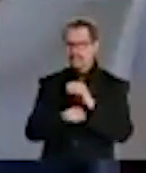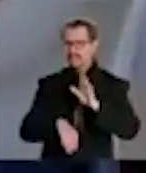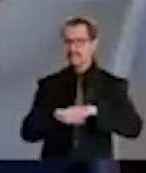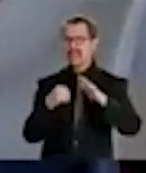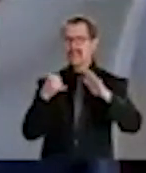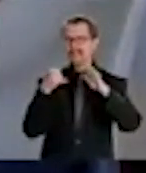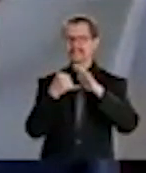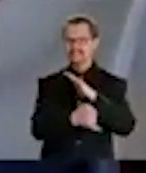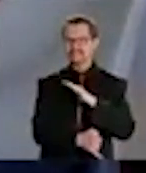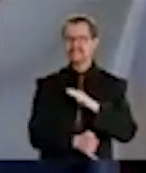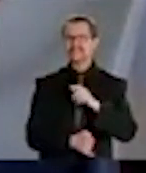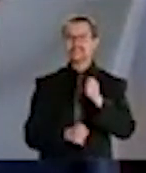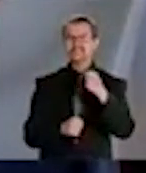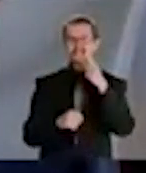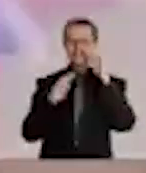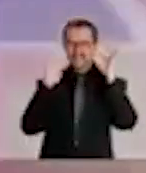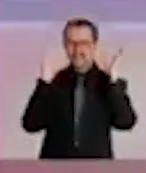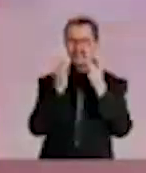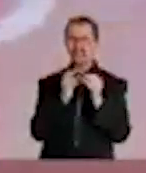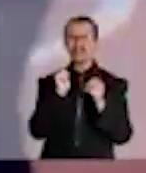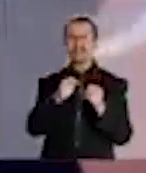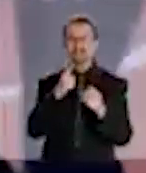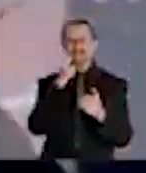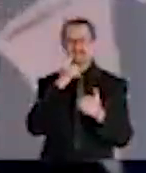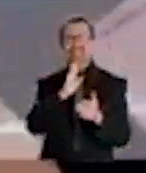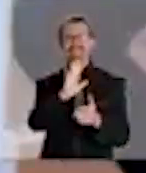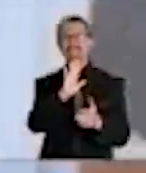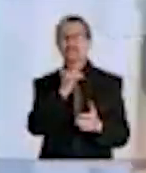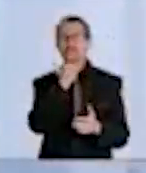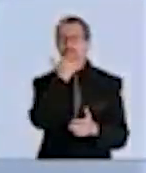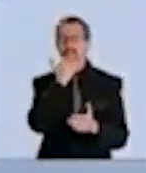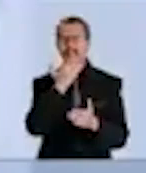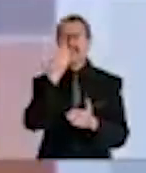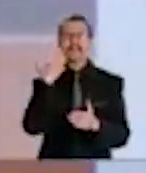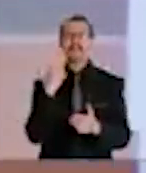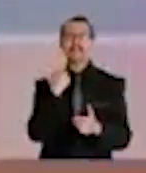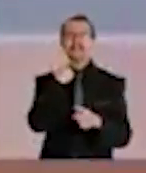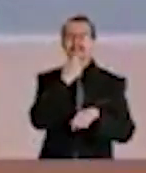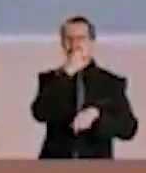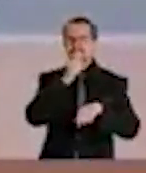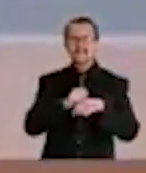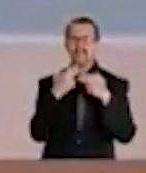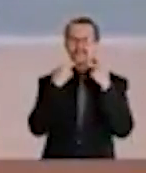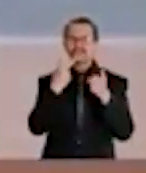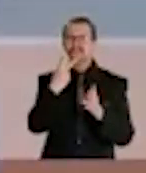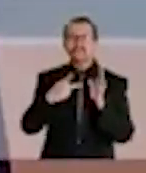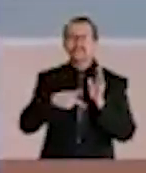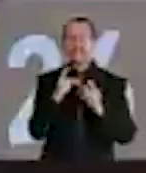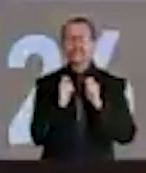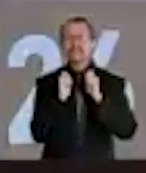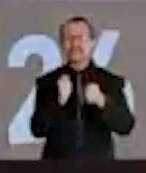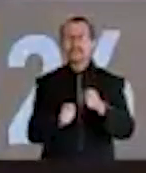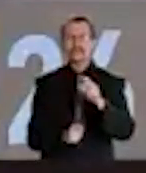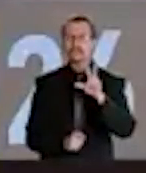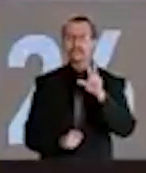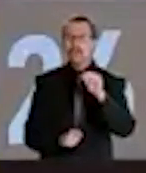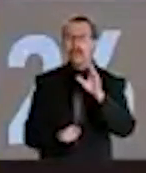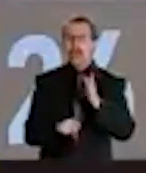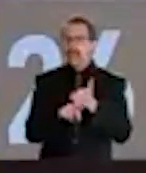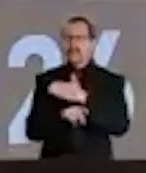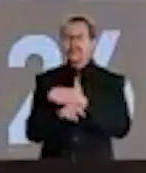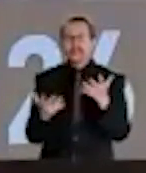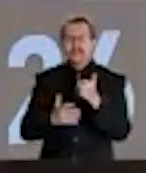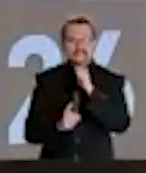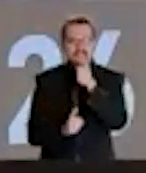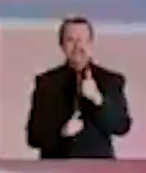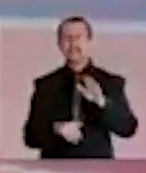las aduanas pero usted fue dos veces secretarios porque le han dando de media base del interés perdona se lesionaron sólo de armas justamente el